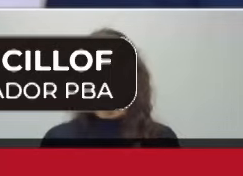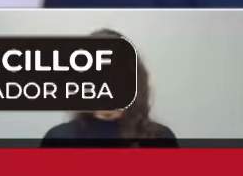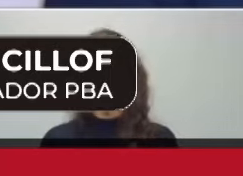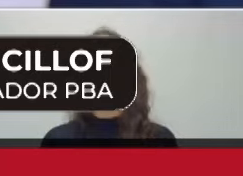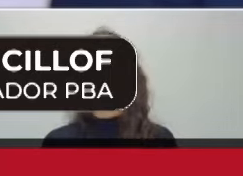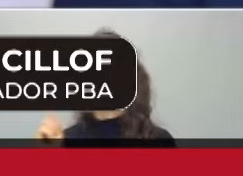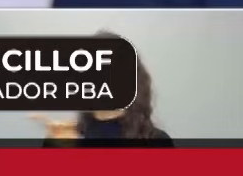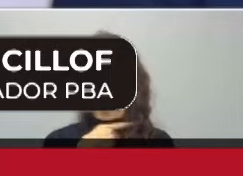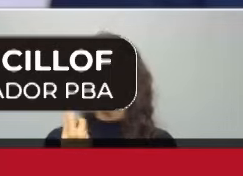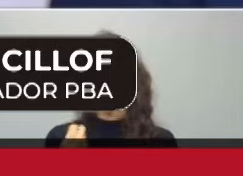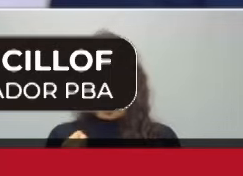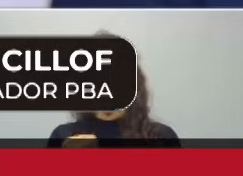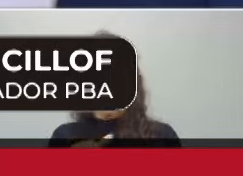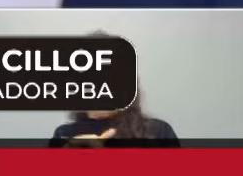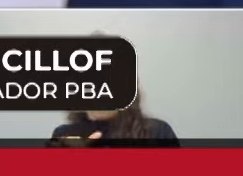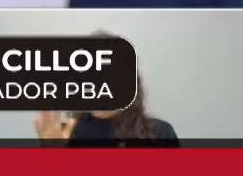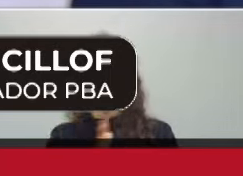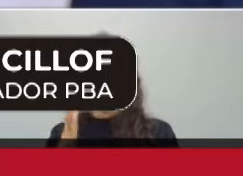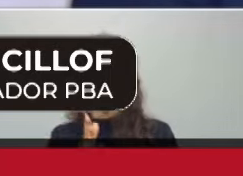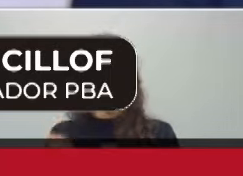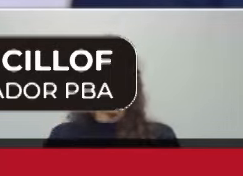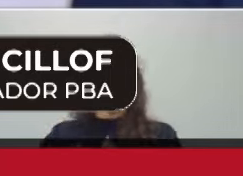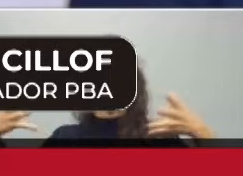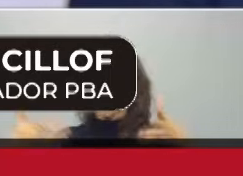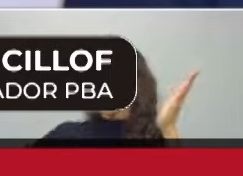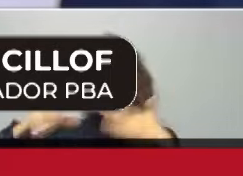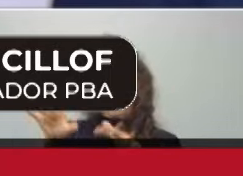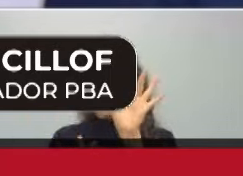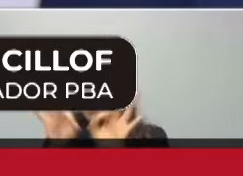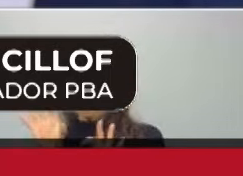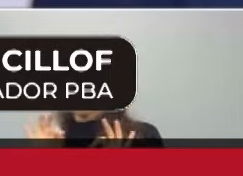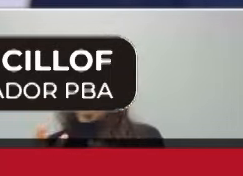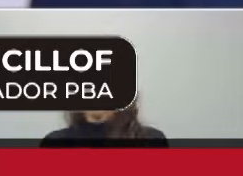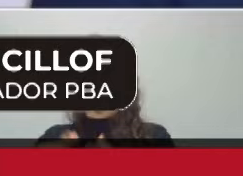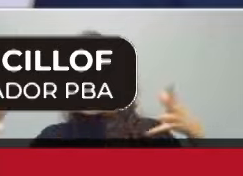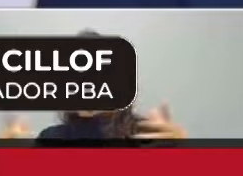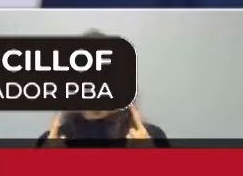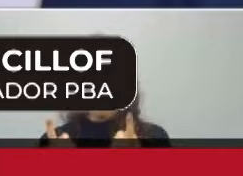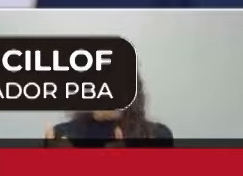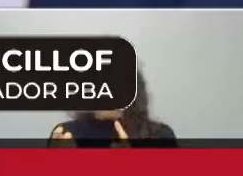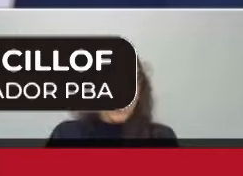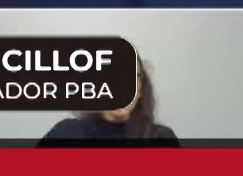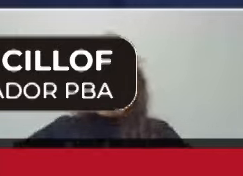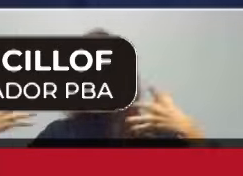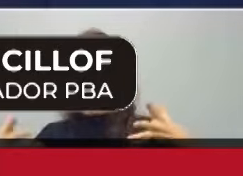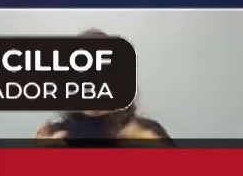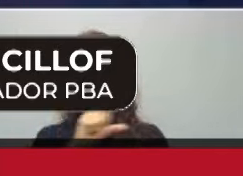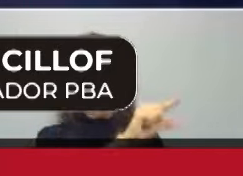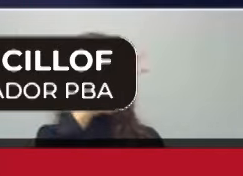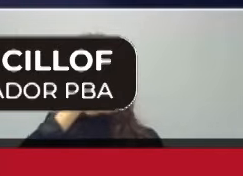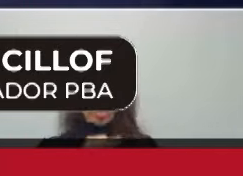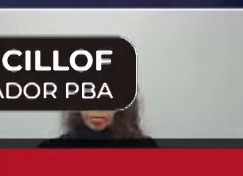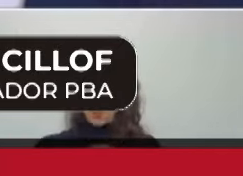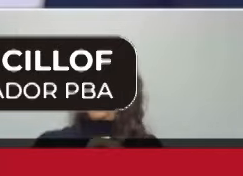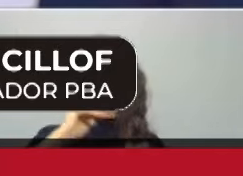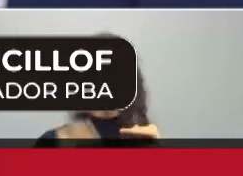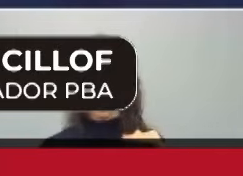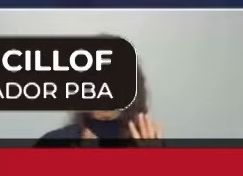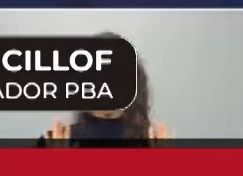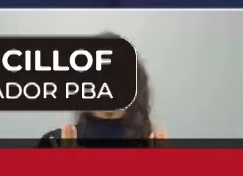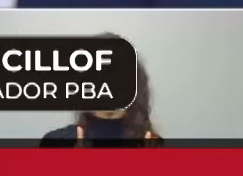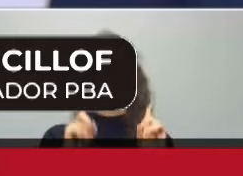la mayor parte de la actividad en proporción, la mayor parte de las necesidades, es la que menos recursos recibe y termina siendo la que